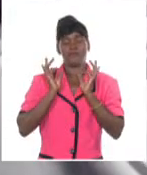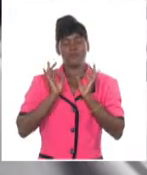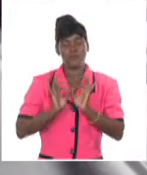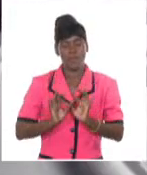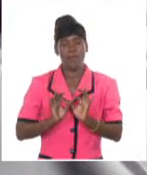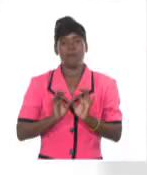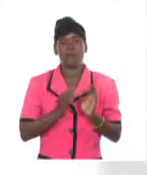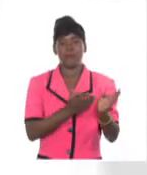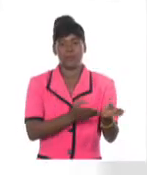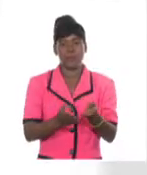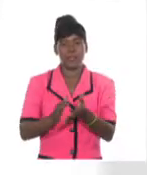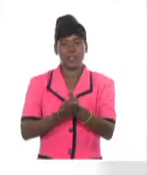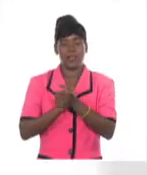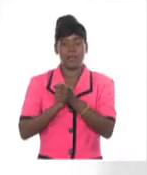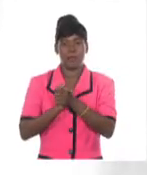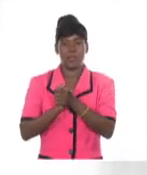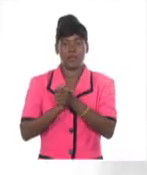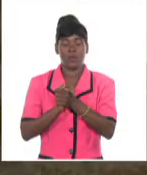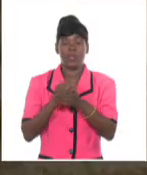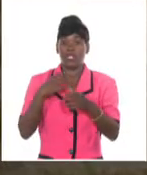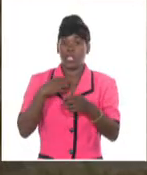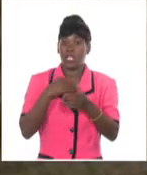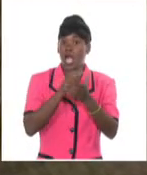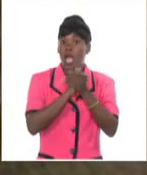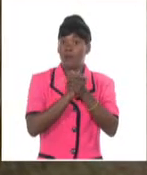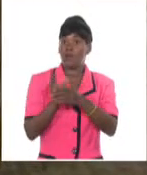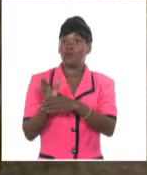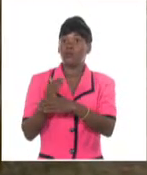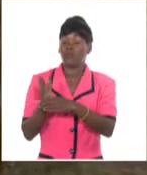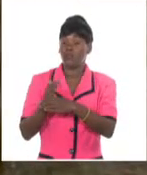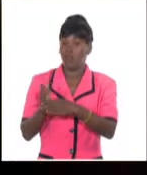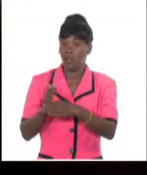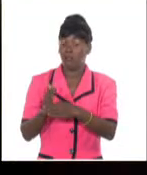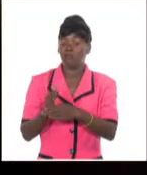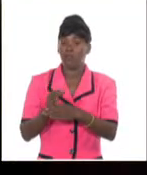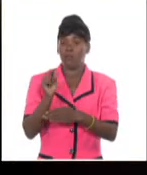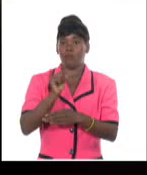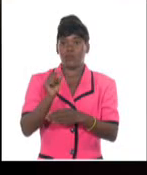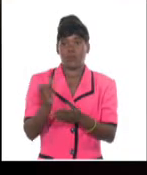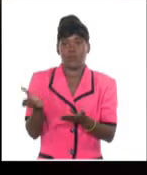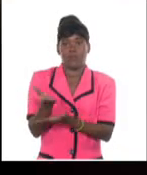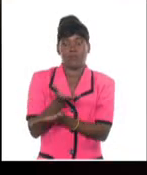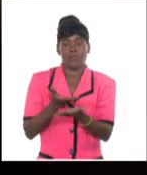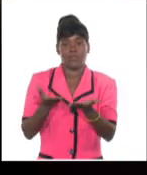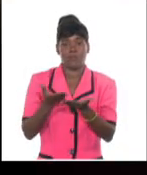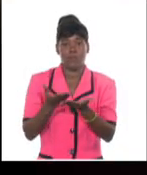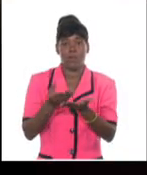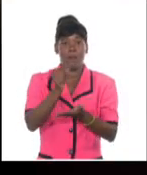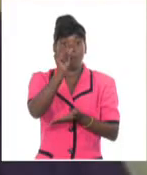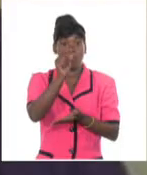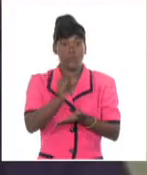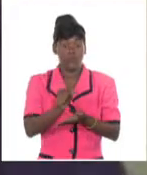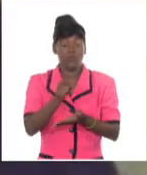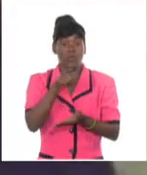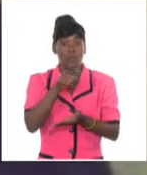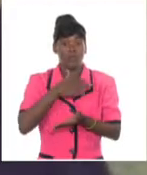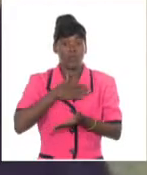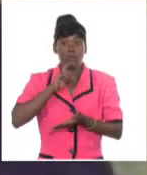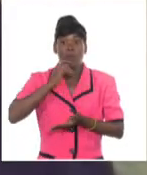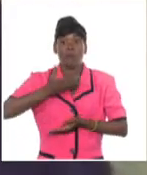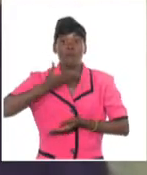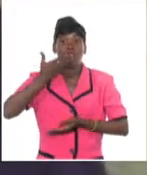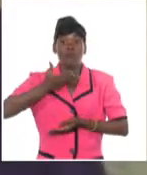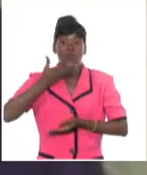con Gabriela Mistral, Federico García Lorca y Juan Ramón Jiménez. Una figura que traspasa las fronteras de lo estético y